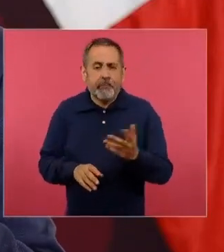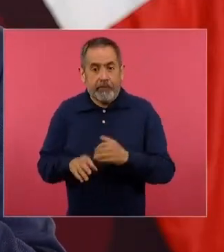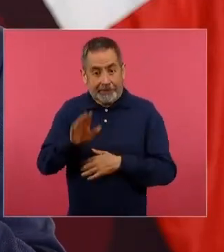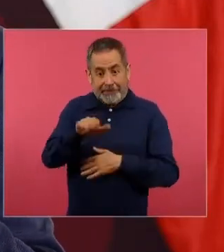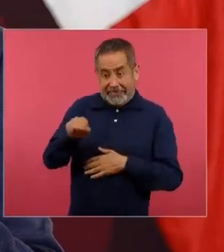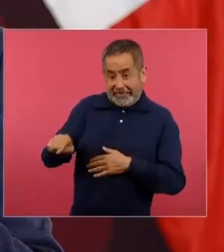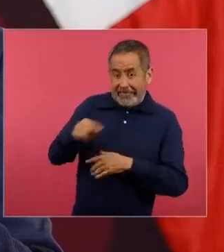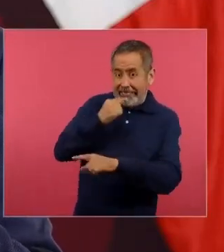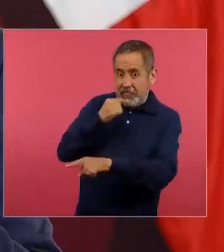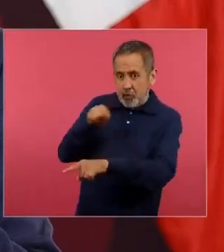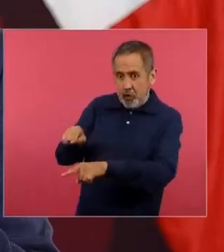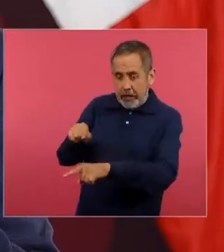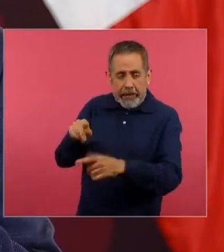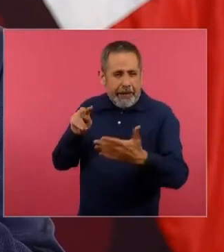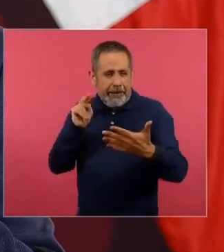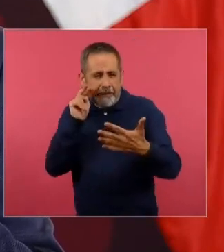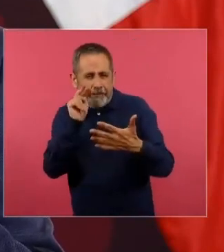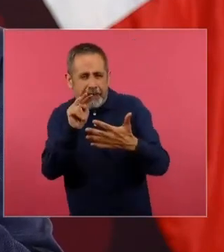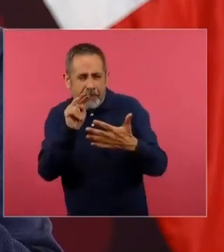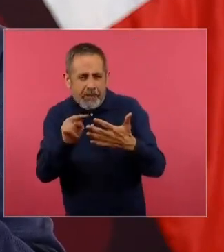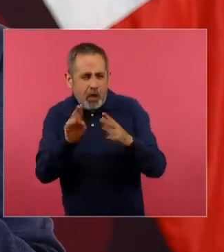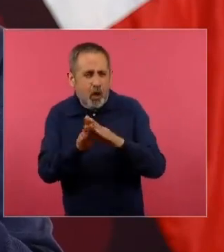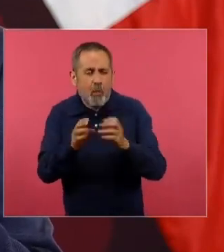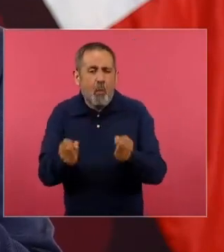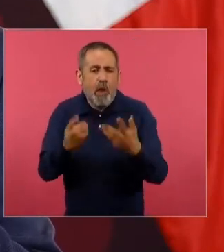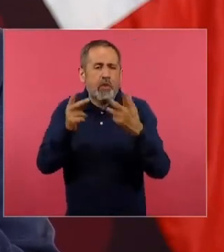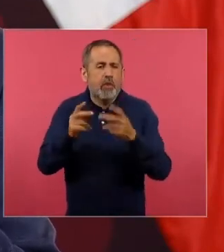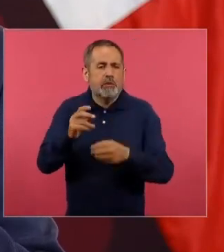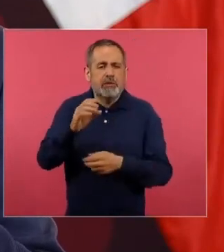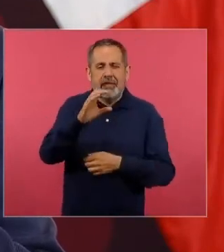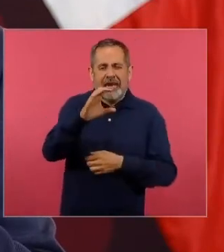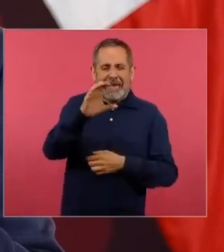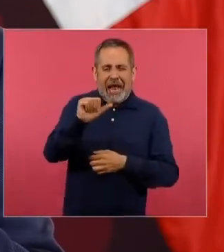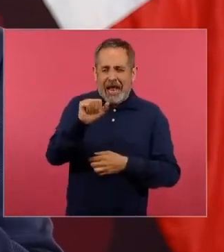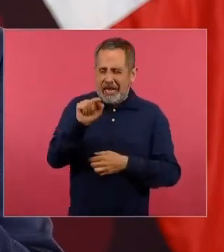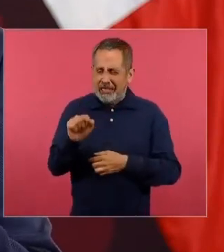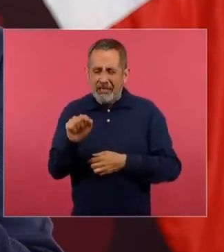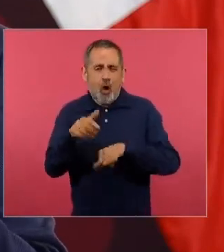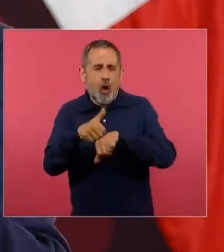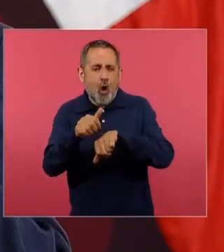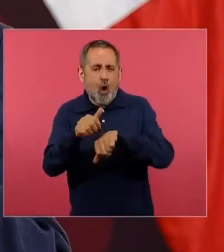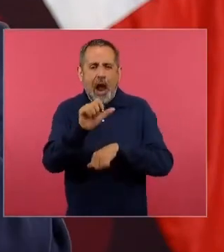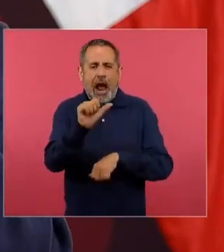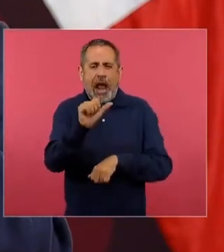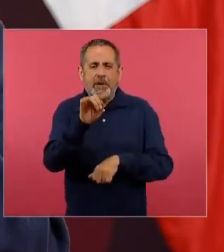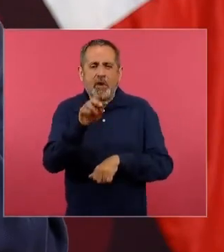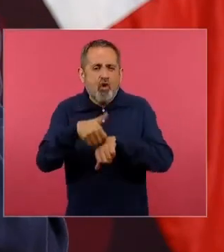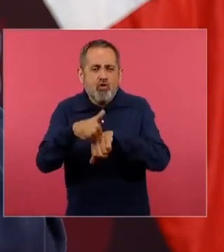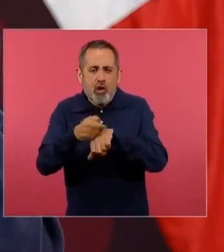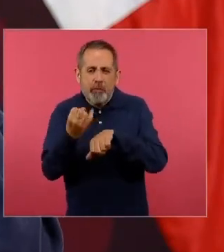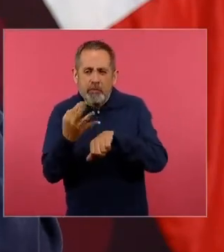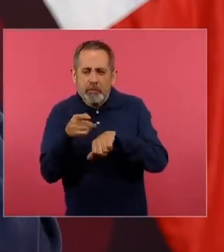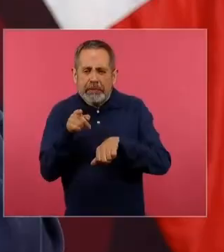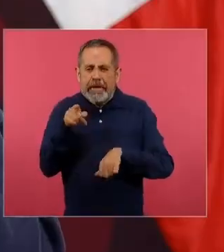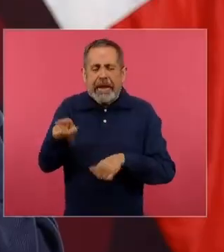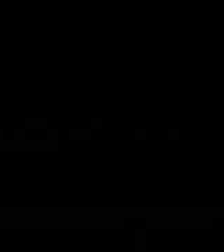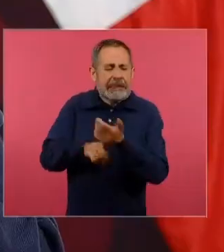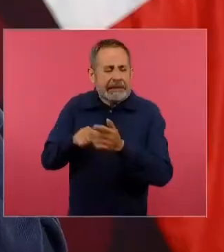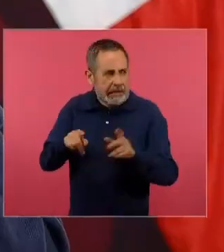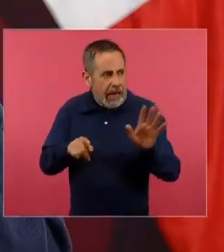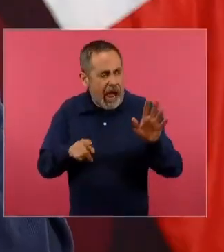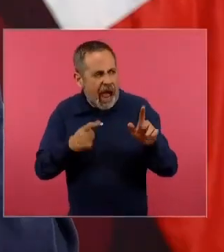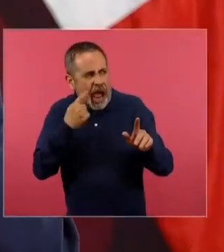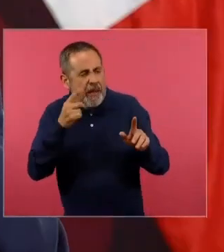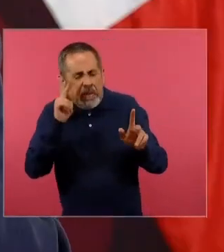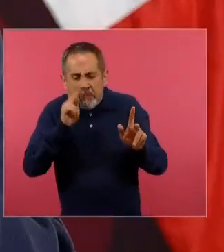al niño que vaya viendo cuáles son las calorías o cuáles son los almidones y que haga pequeños